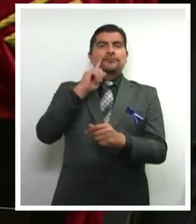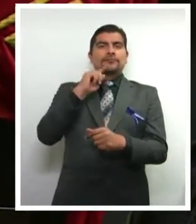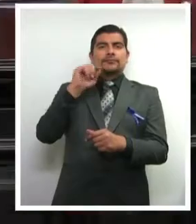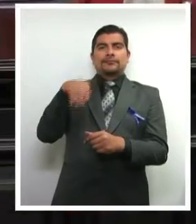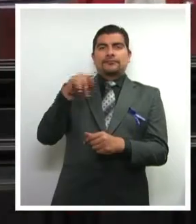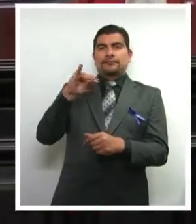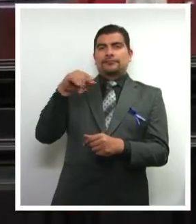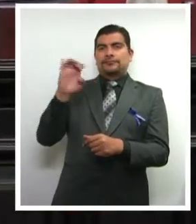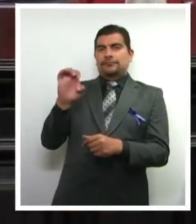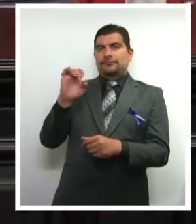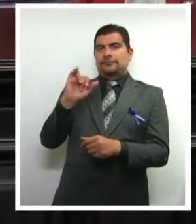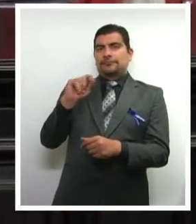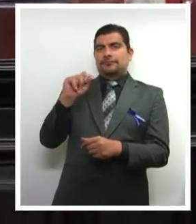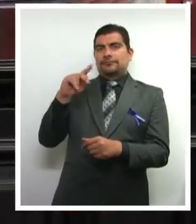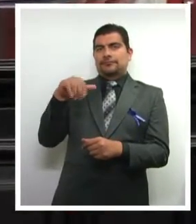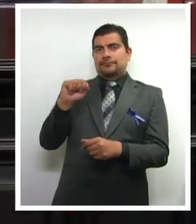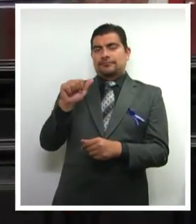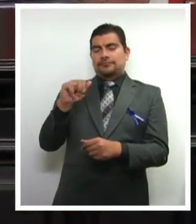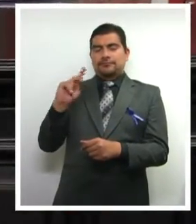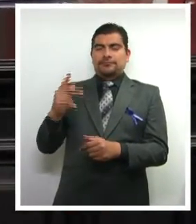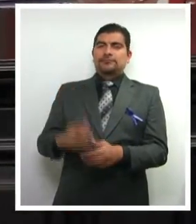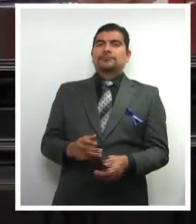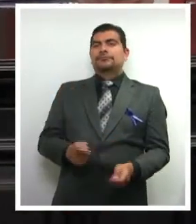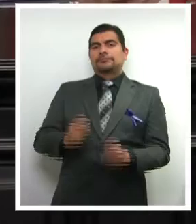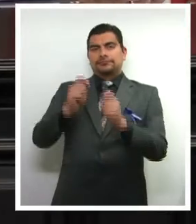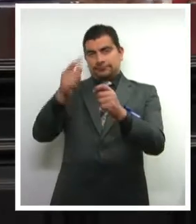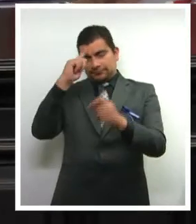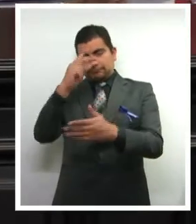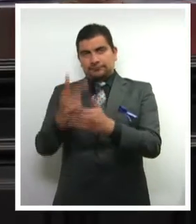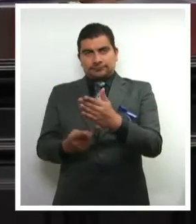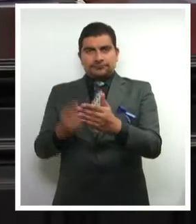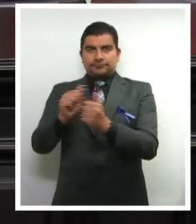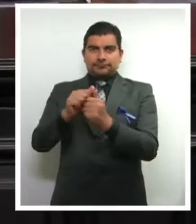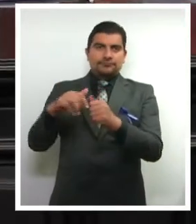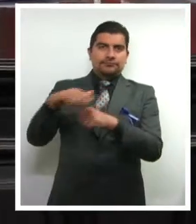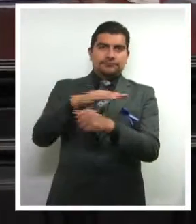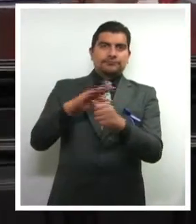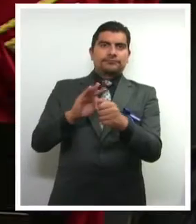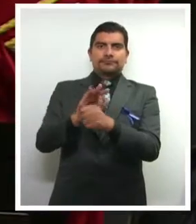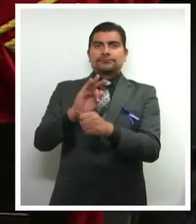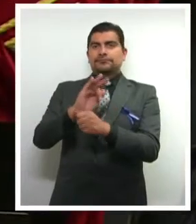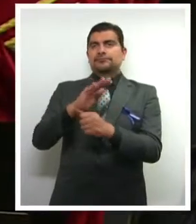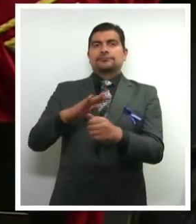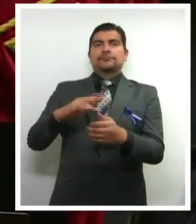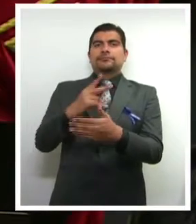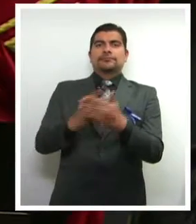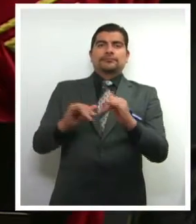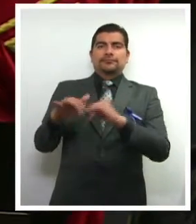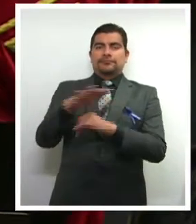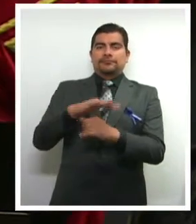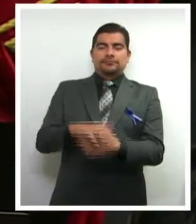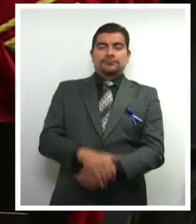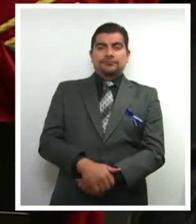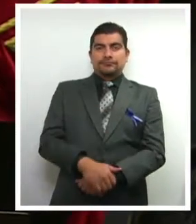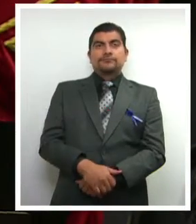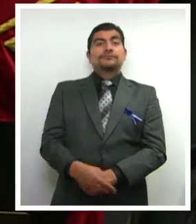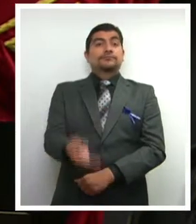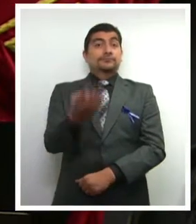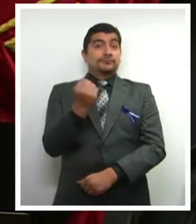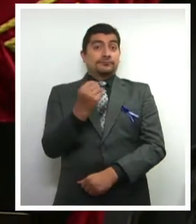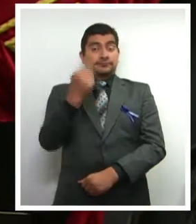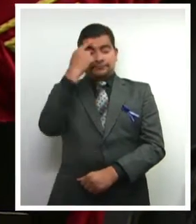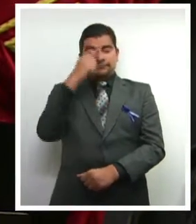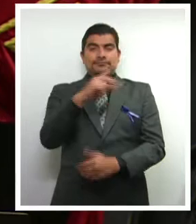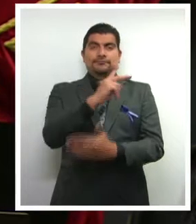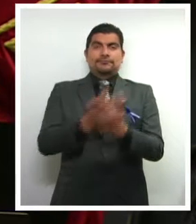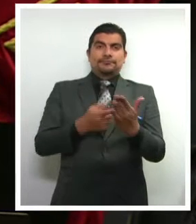Sánchez. Túrnese a la Comisión de Desarrollo Sostenible y Planeación Democrática. 9. Programa de